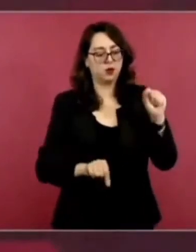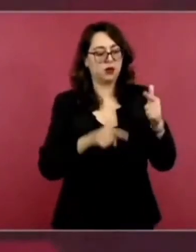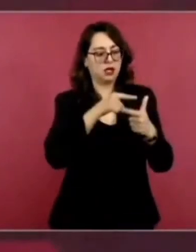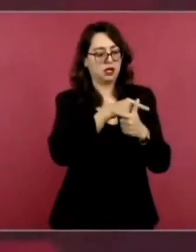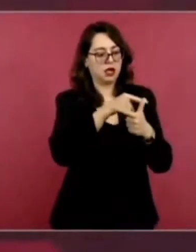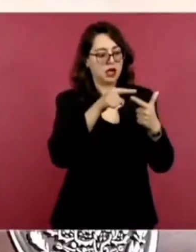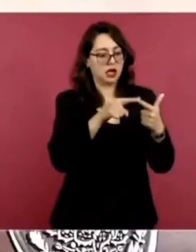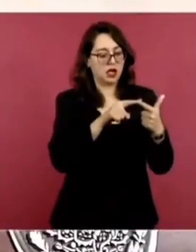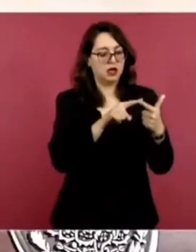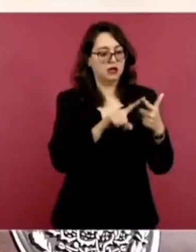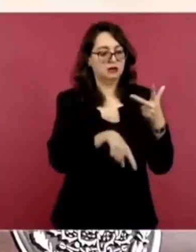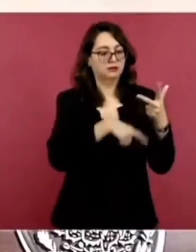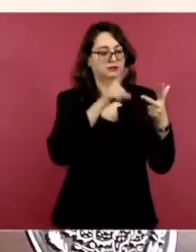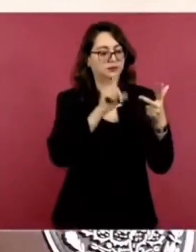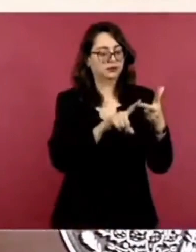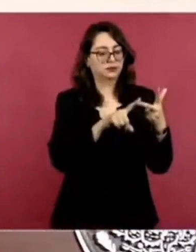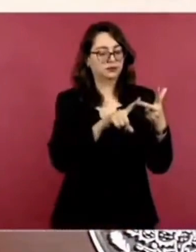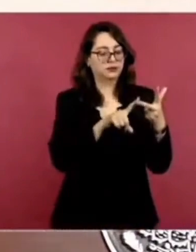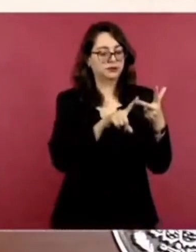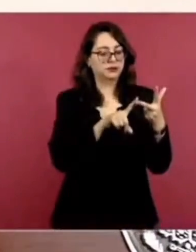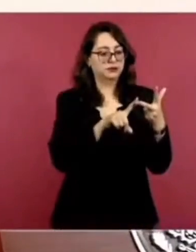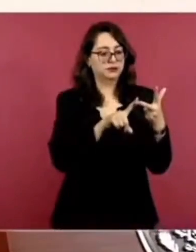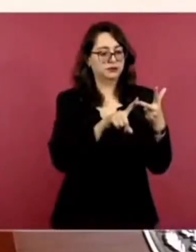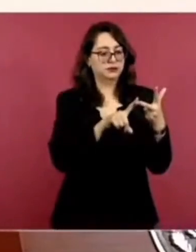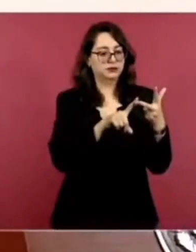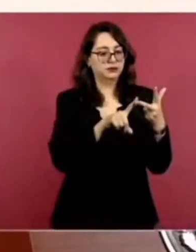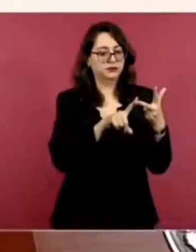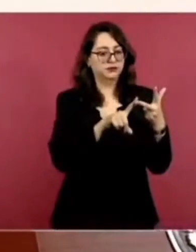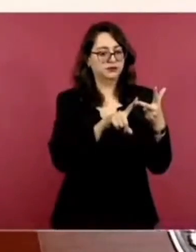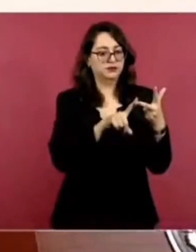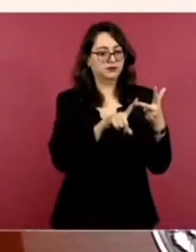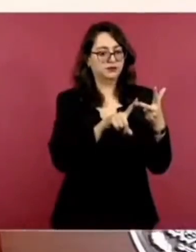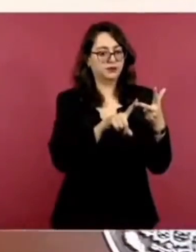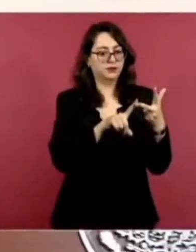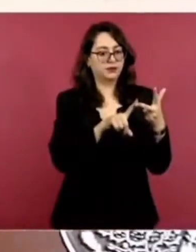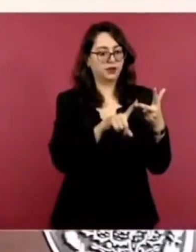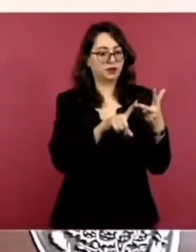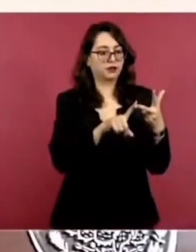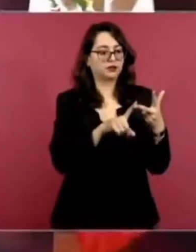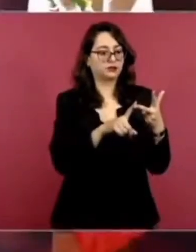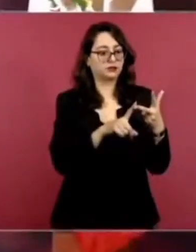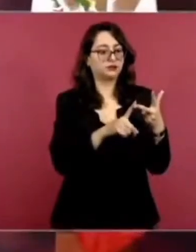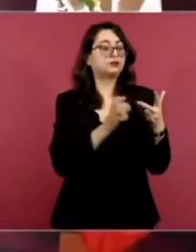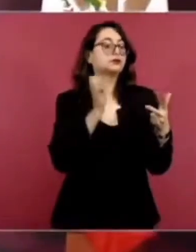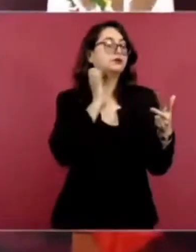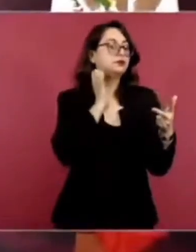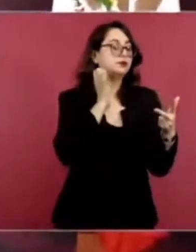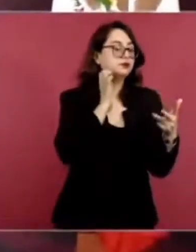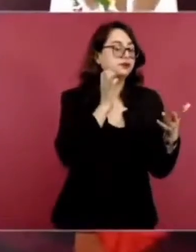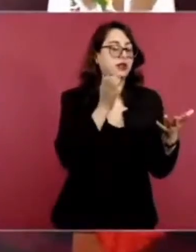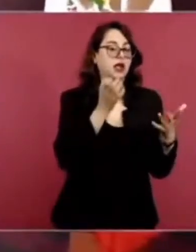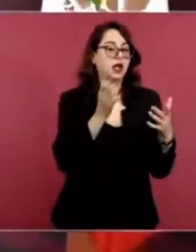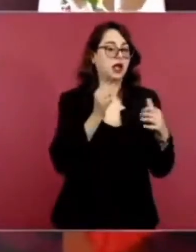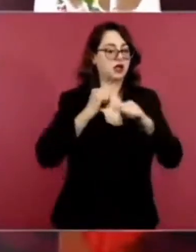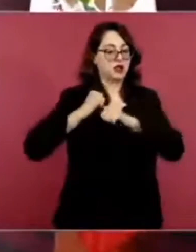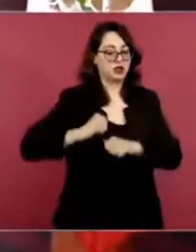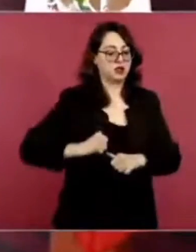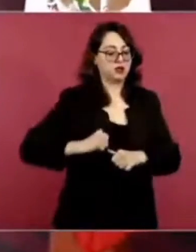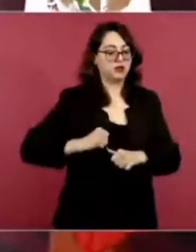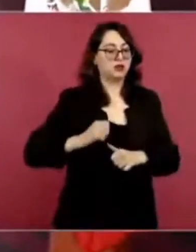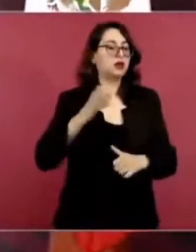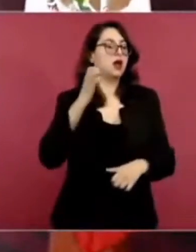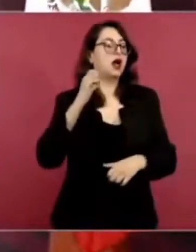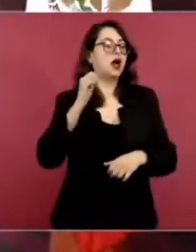así como se elige a los representantes del Poder Ejecutivo, del Poder Legislativo, que se